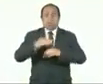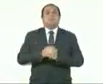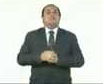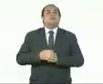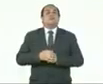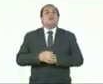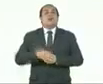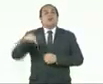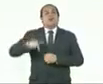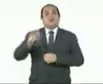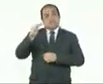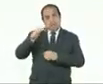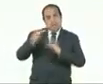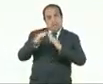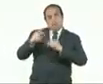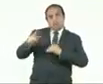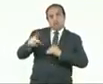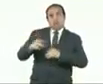casa.